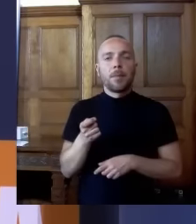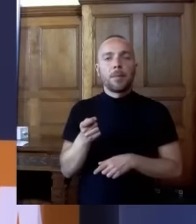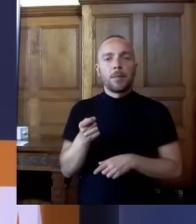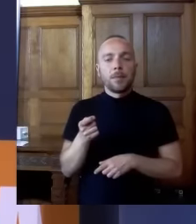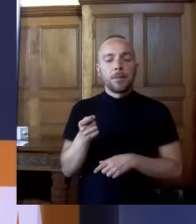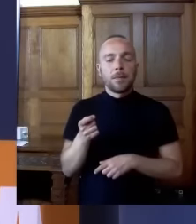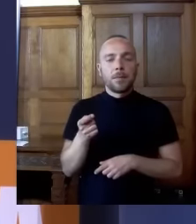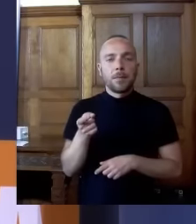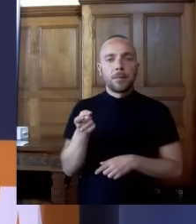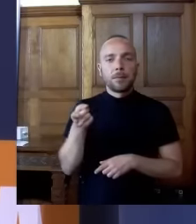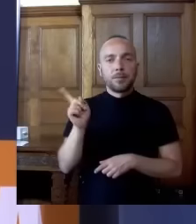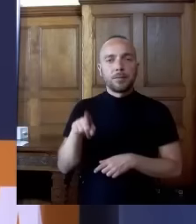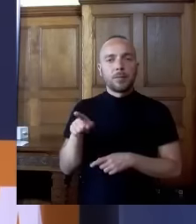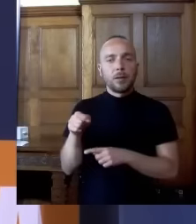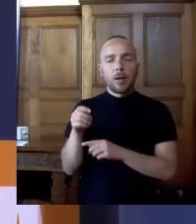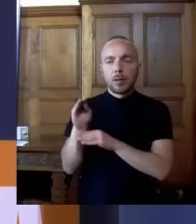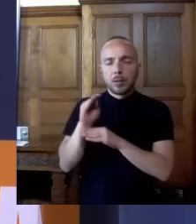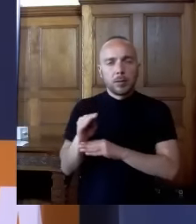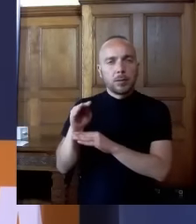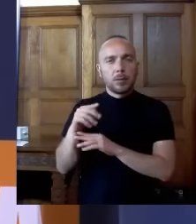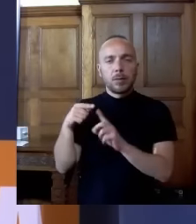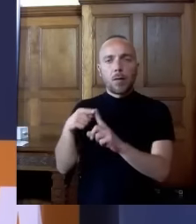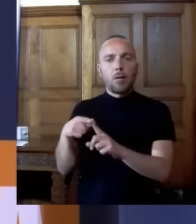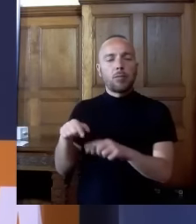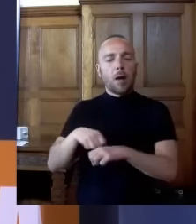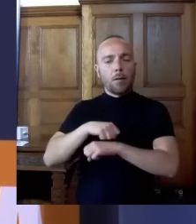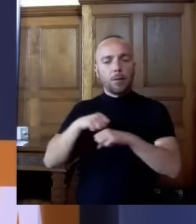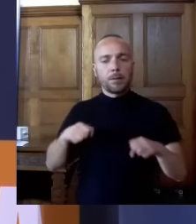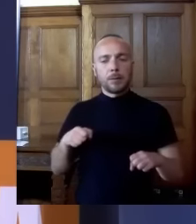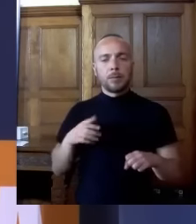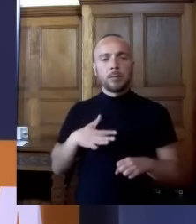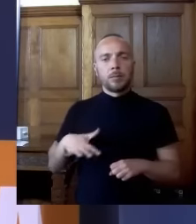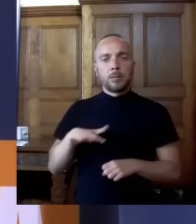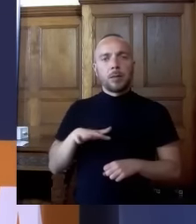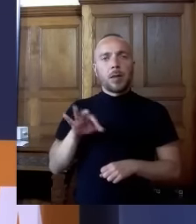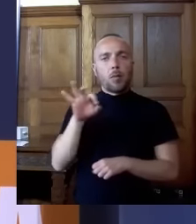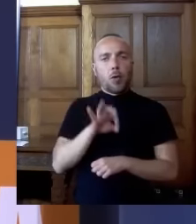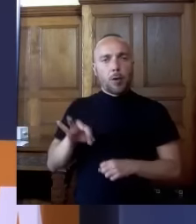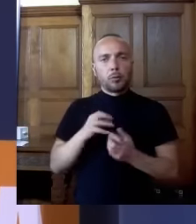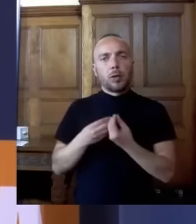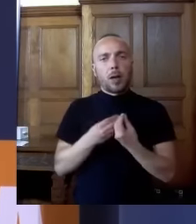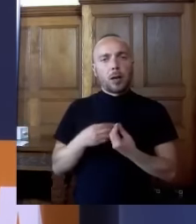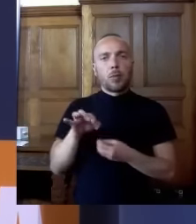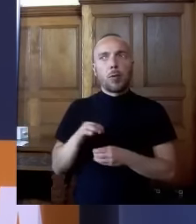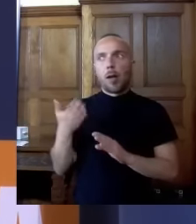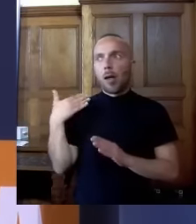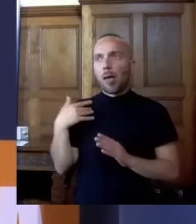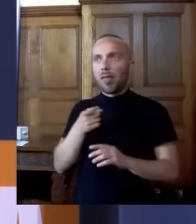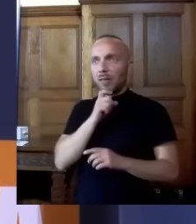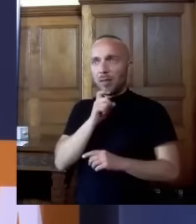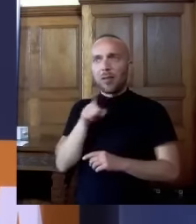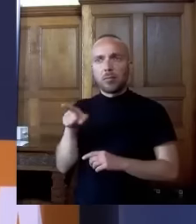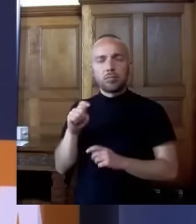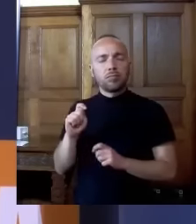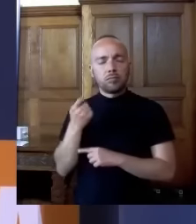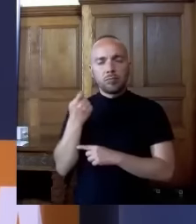ha velado siempre por fortalecer el espacio y del carre quin podemos y de podemos aún cuando más difícil es también